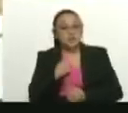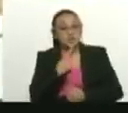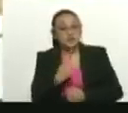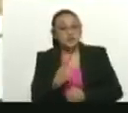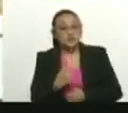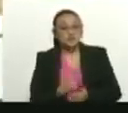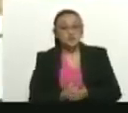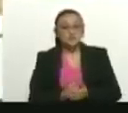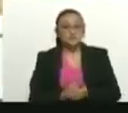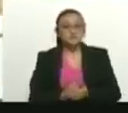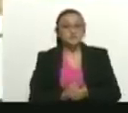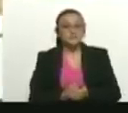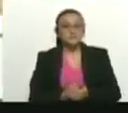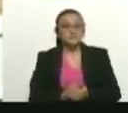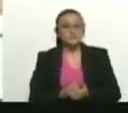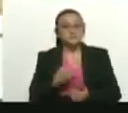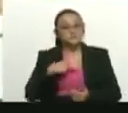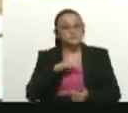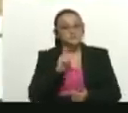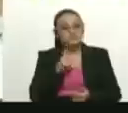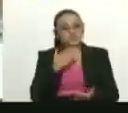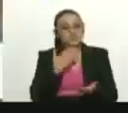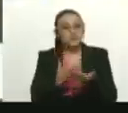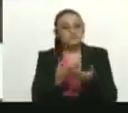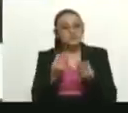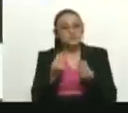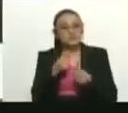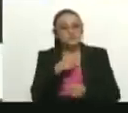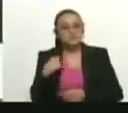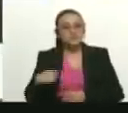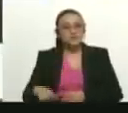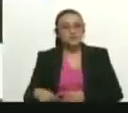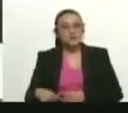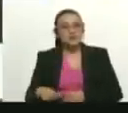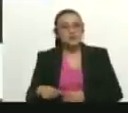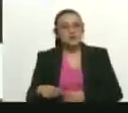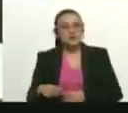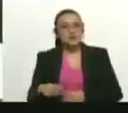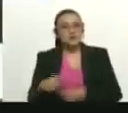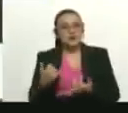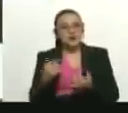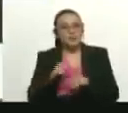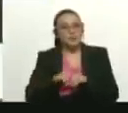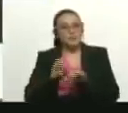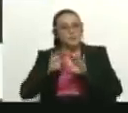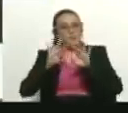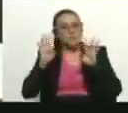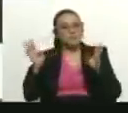Chu, que nosotros tenemos que agradecer mucho a China en el tiempo de la pandemia.